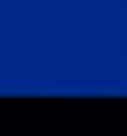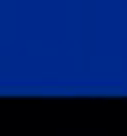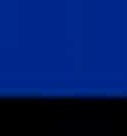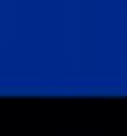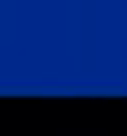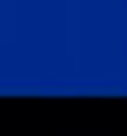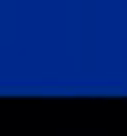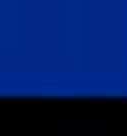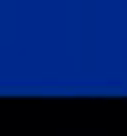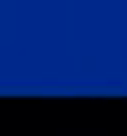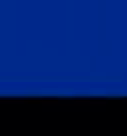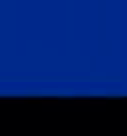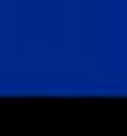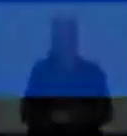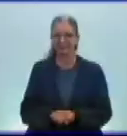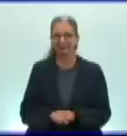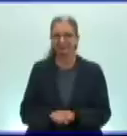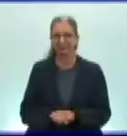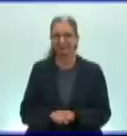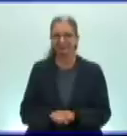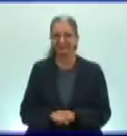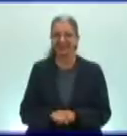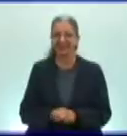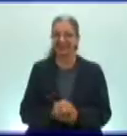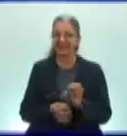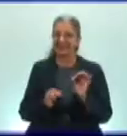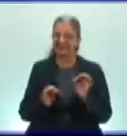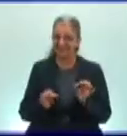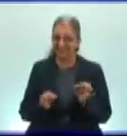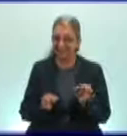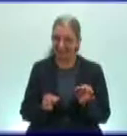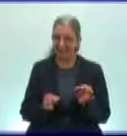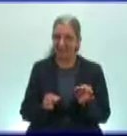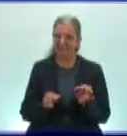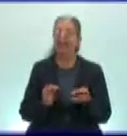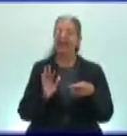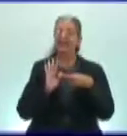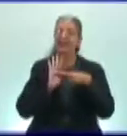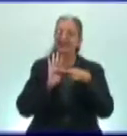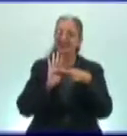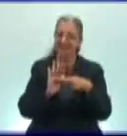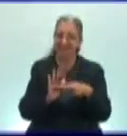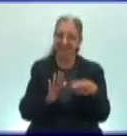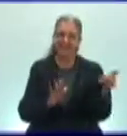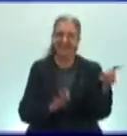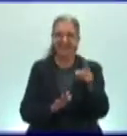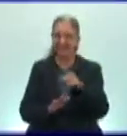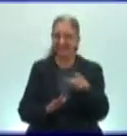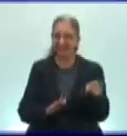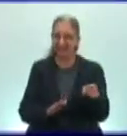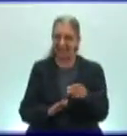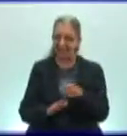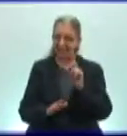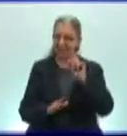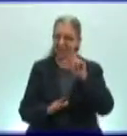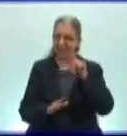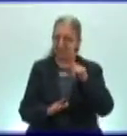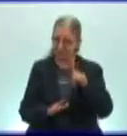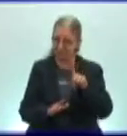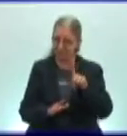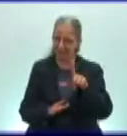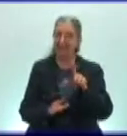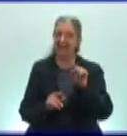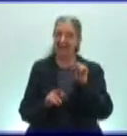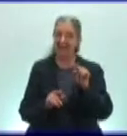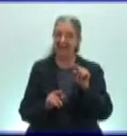Quiero insistir que el número atómico siempre lo vamos a representar con una letra Z mayúscula. En